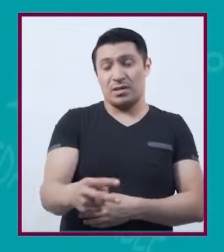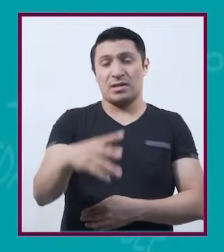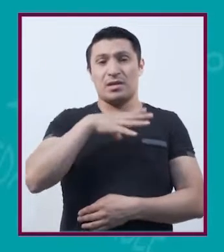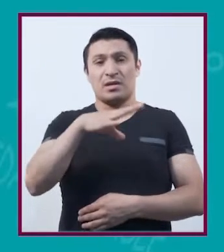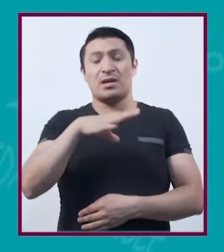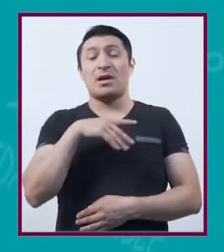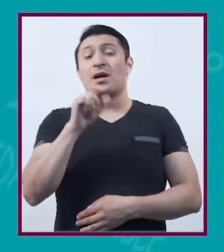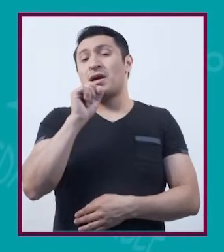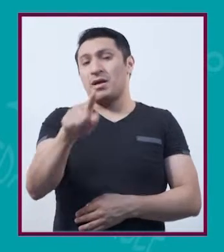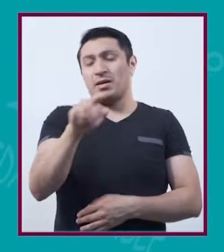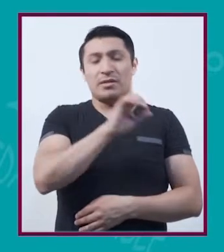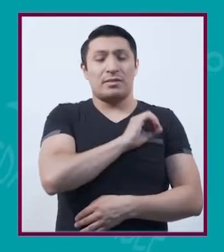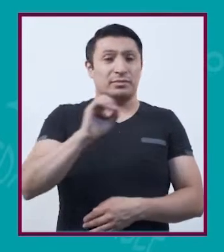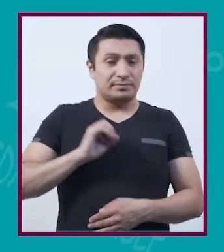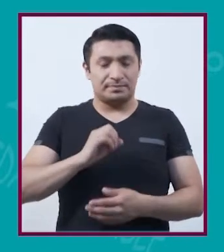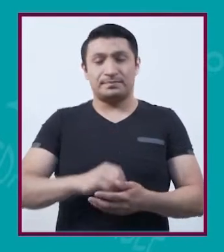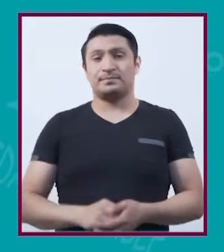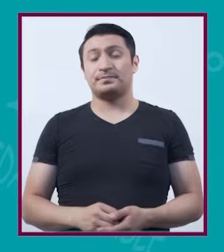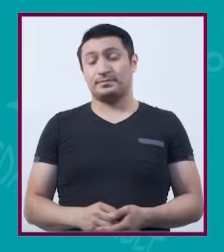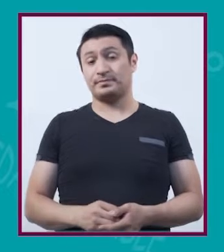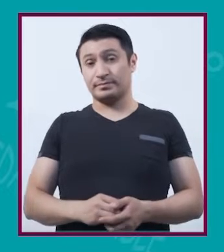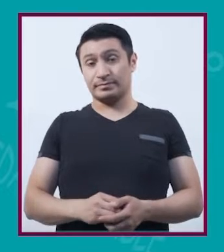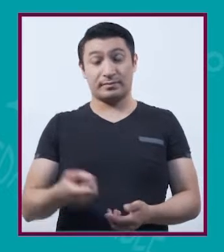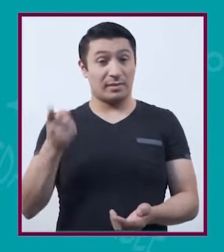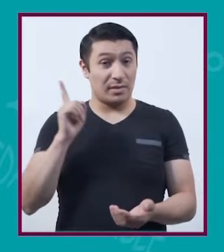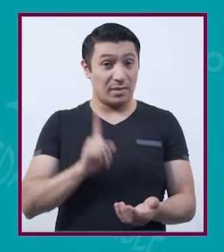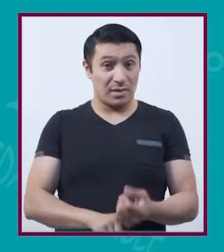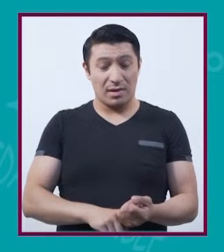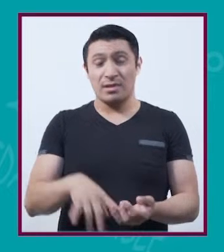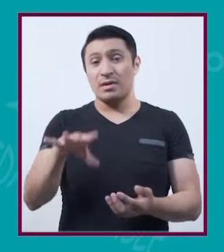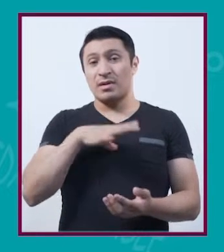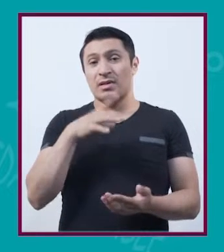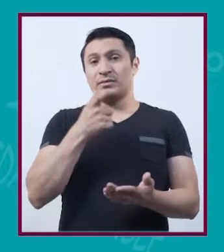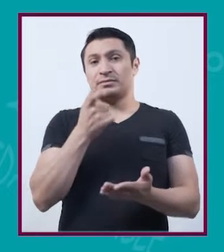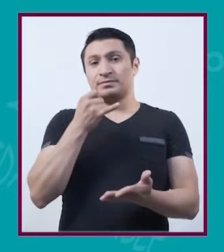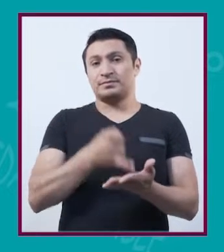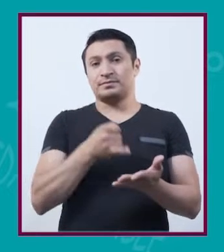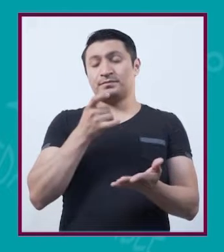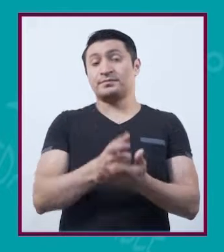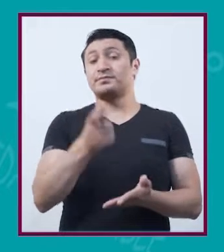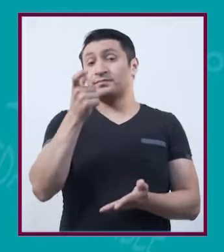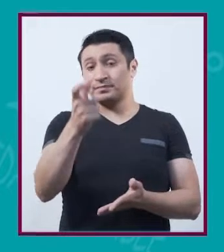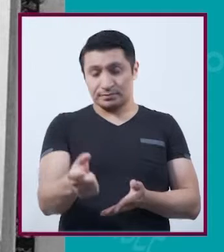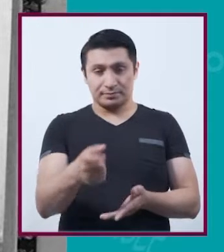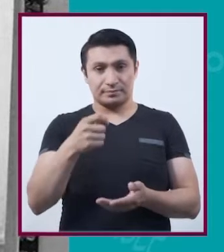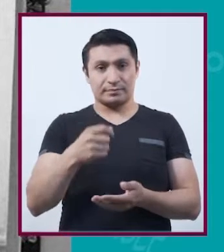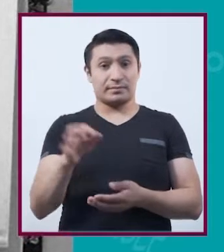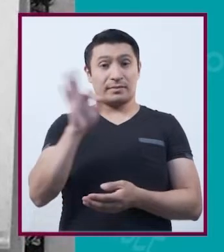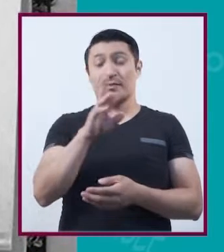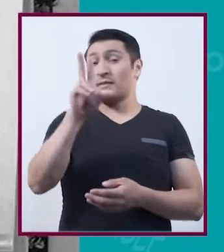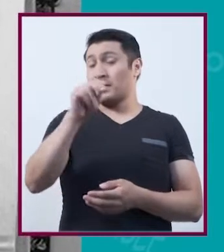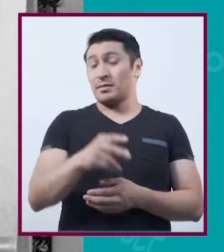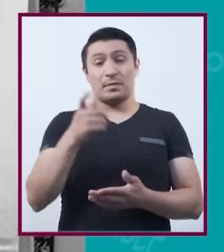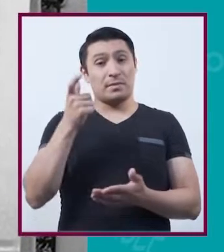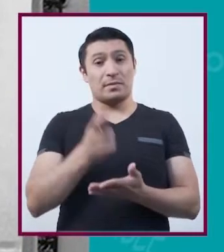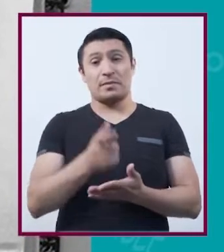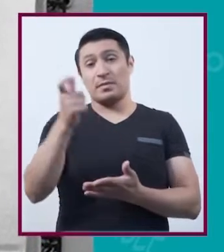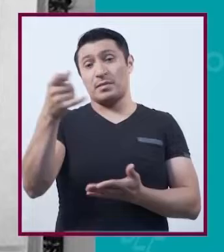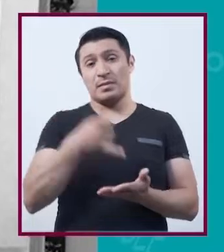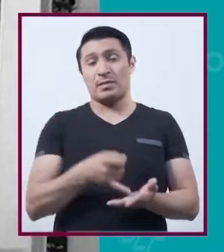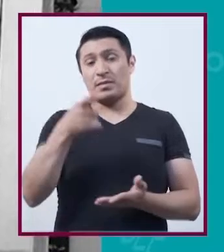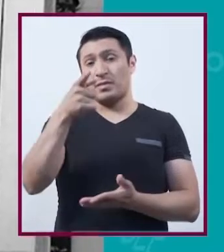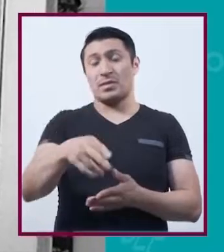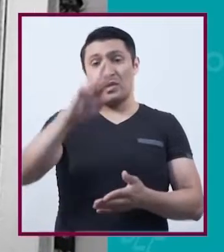cada ciudadana o ciudadano mexicano ostenta las mismas obligaciones, entre las cuales se encuentra pagar